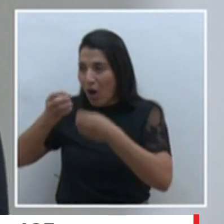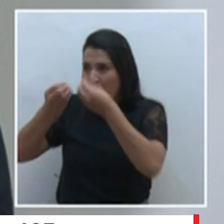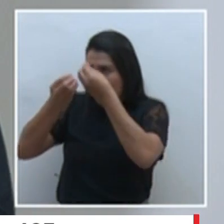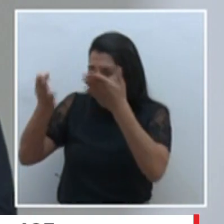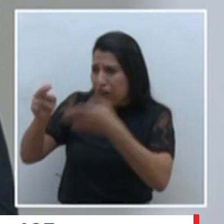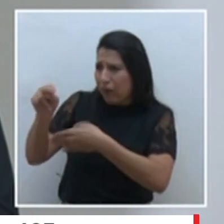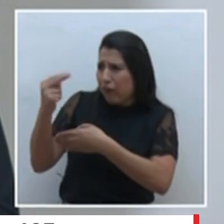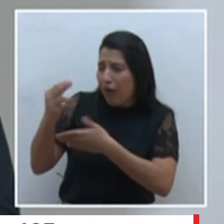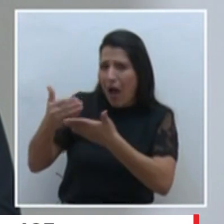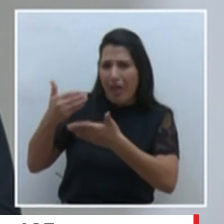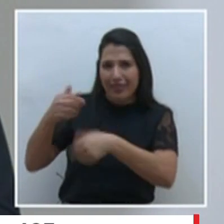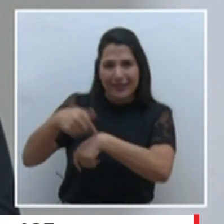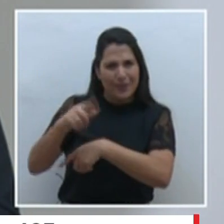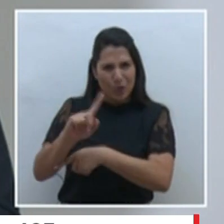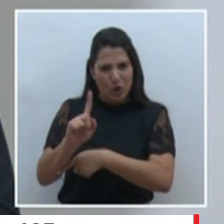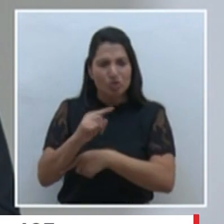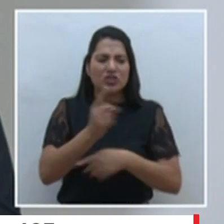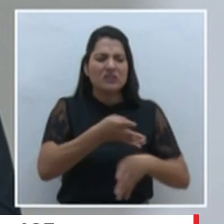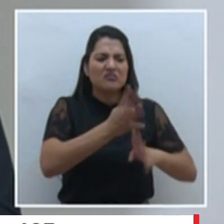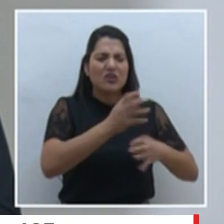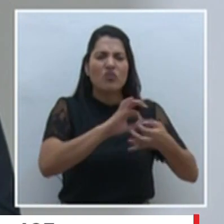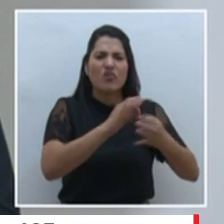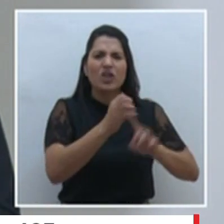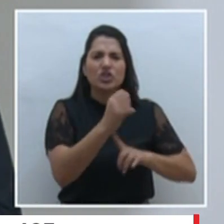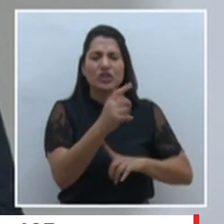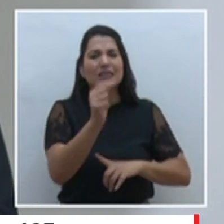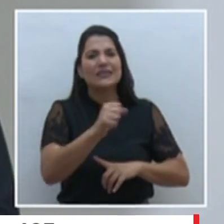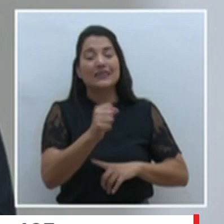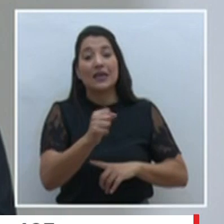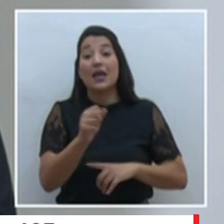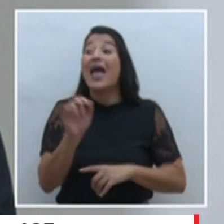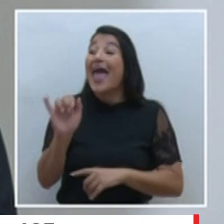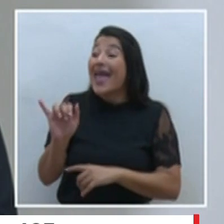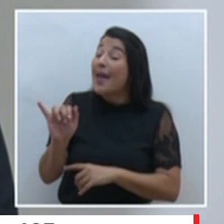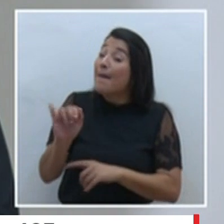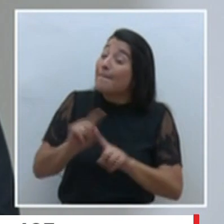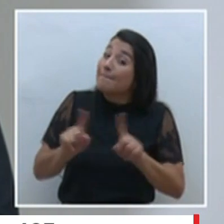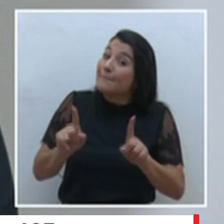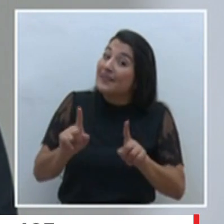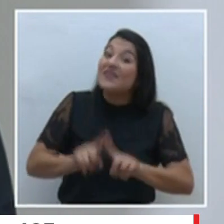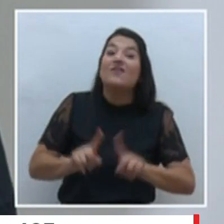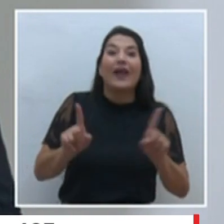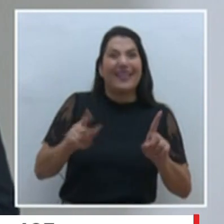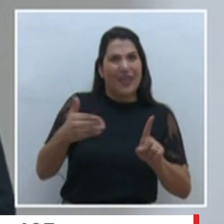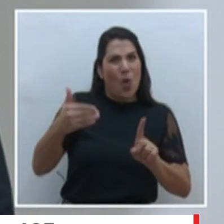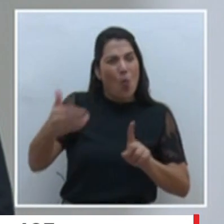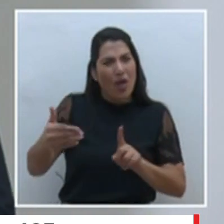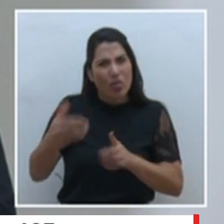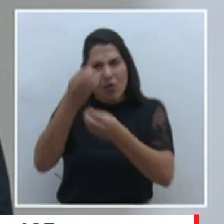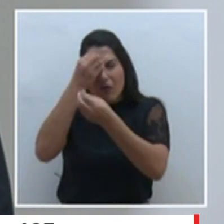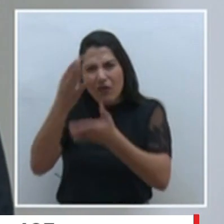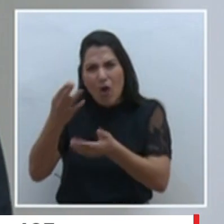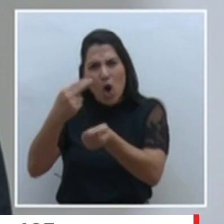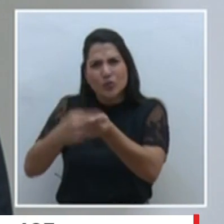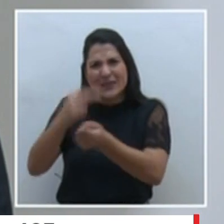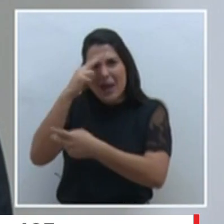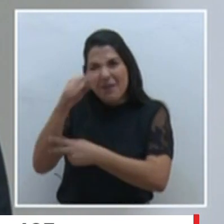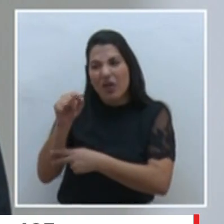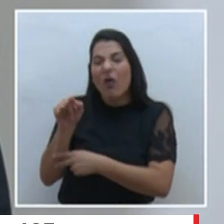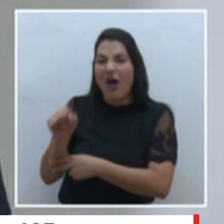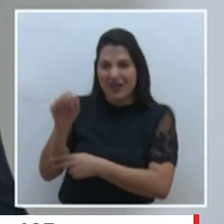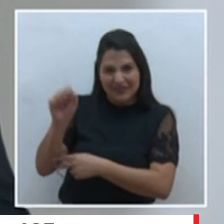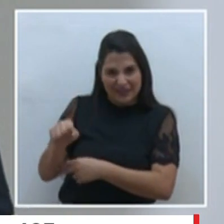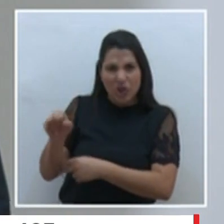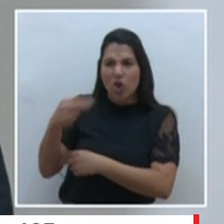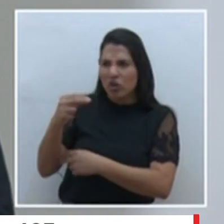nos pasó diferente cuando fue la fuga de información, o la probable fuga de información del Hospital México. Este caso está bajo investigación.